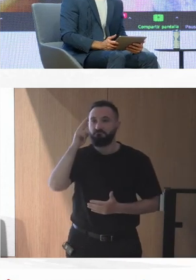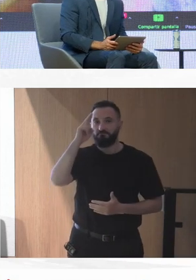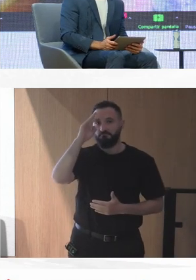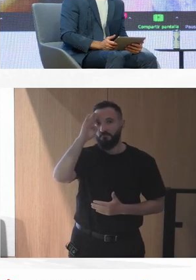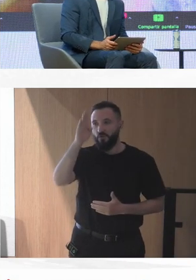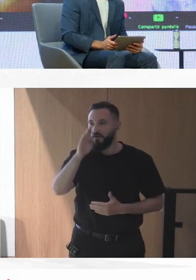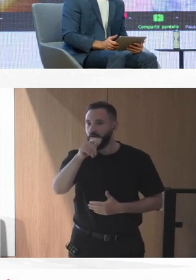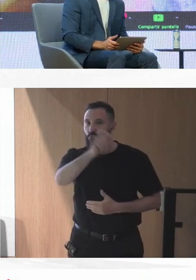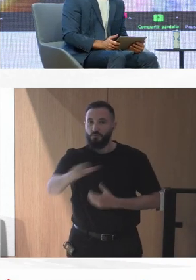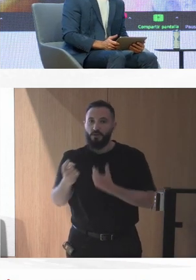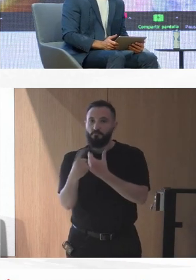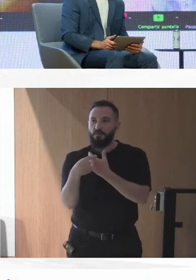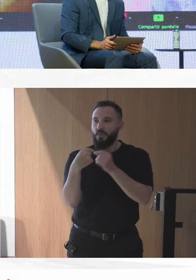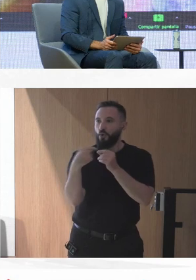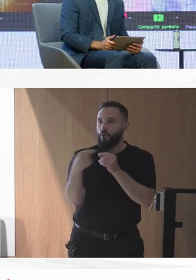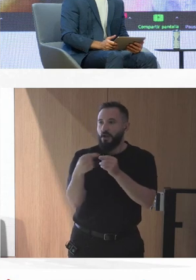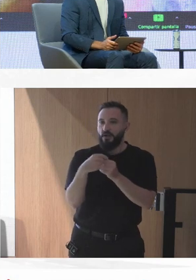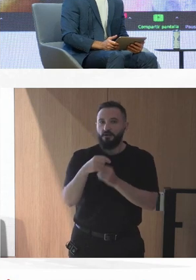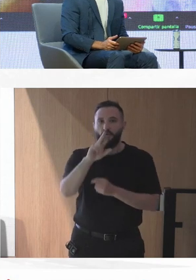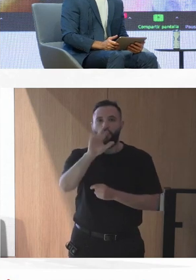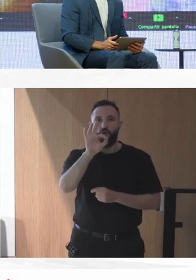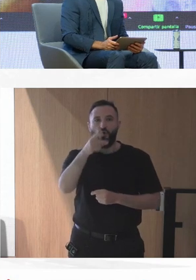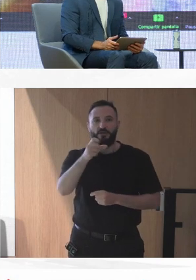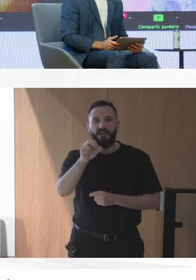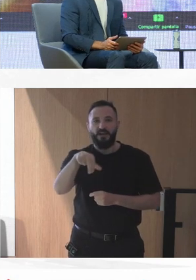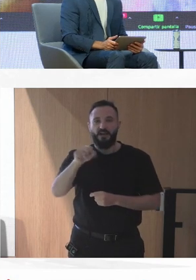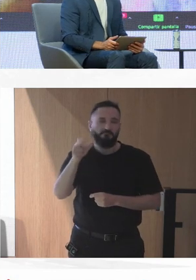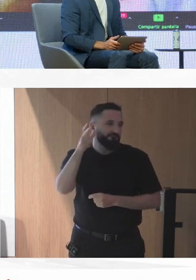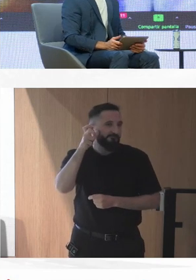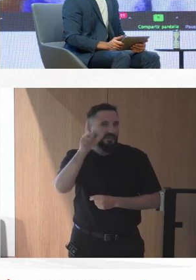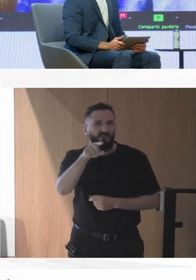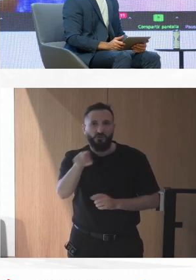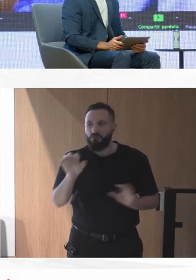¿Los participantes online no oyen a Roxana o sí?